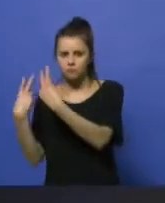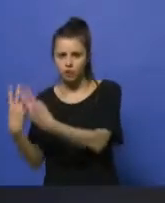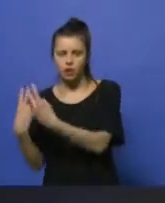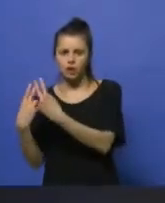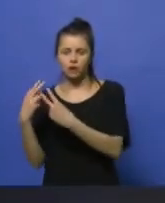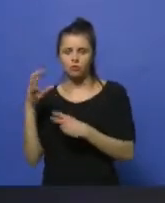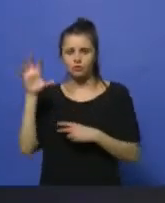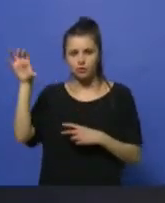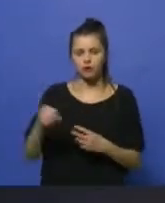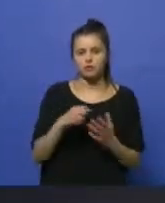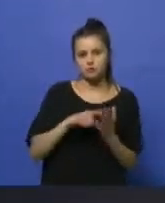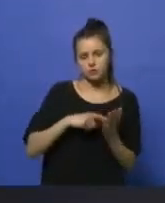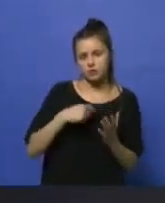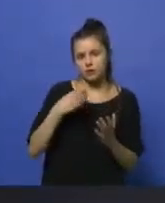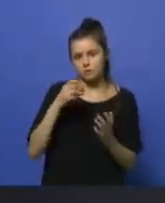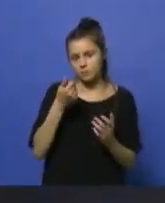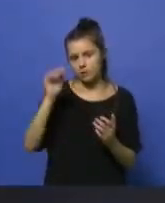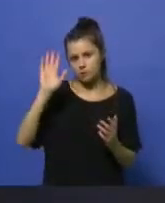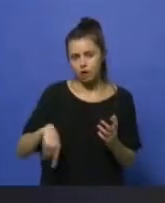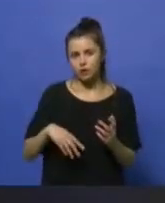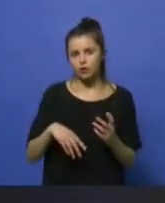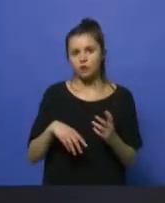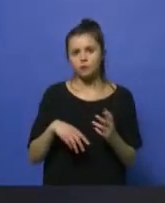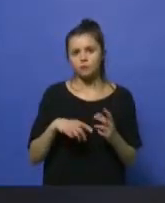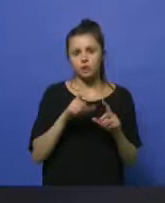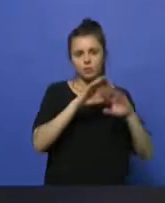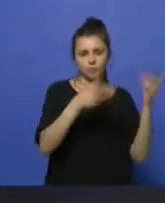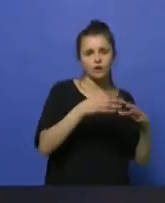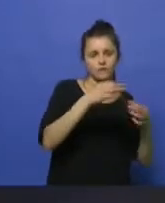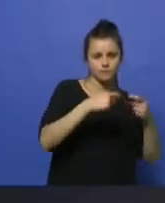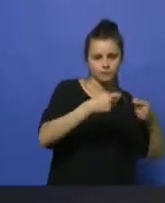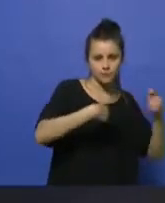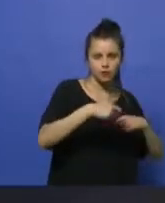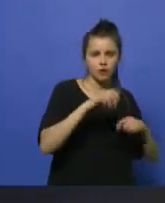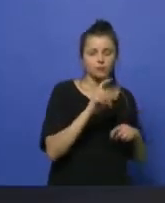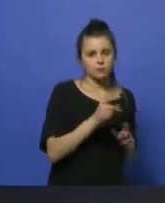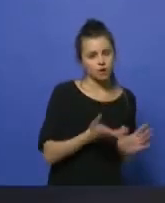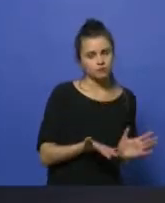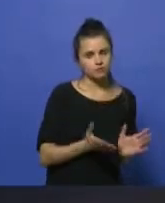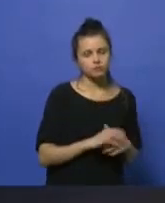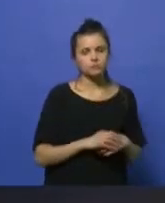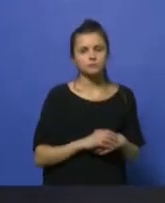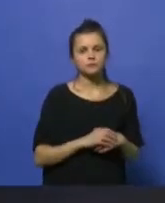ahí más barato, pero complica al comerciante. Sí. Seguimos complicando el mercado interno. Ahora, recién escuchábamos la nota